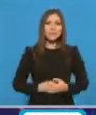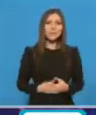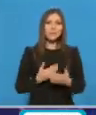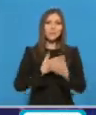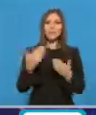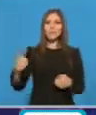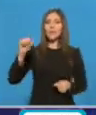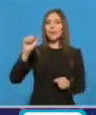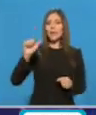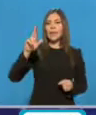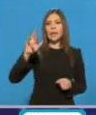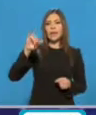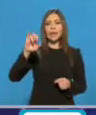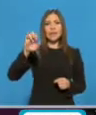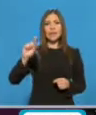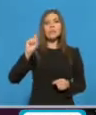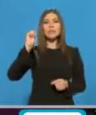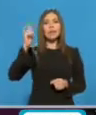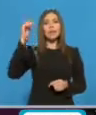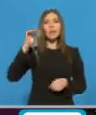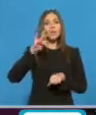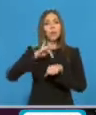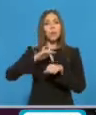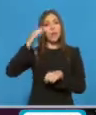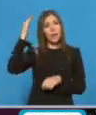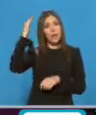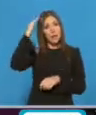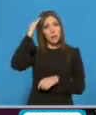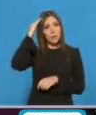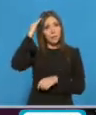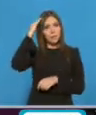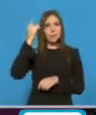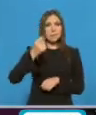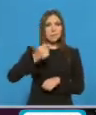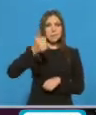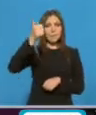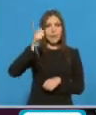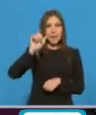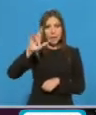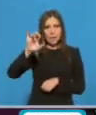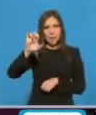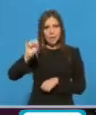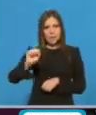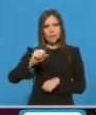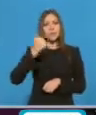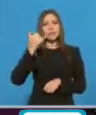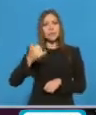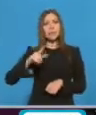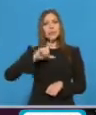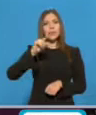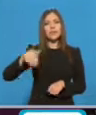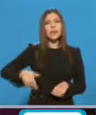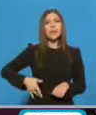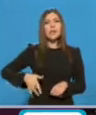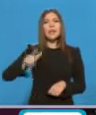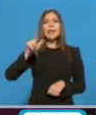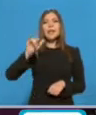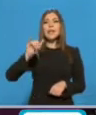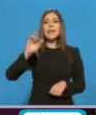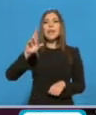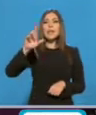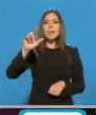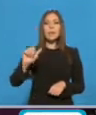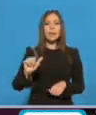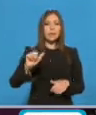Aries tiene que ver con la cabeza, así es que vamos a tocar primero la cabeza Aries y los riñones Libra.